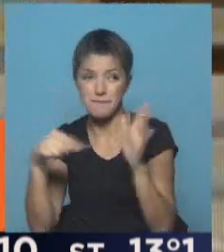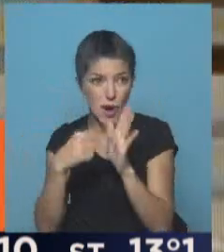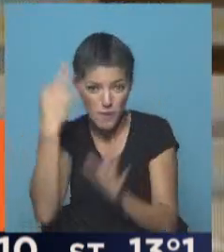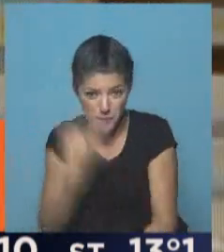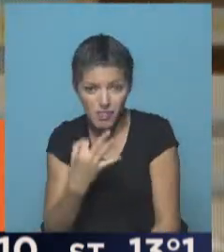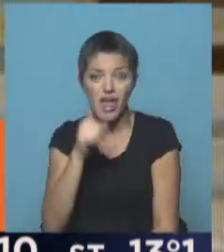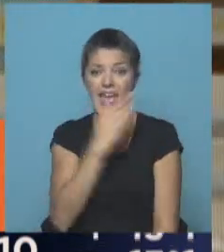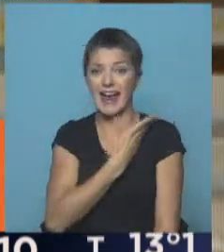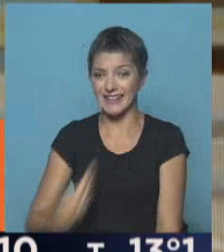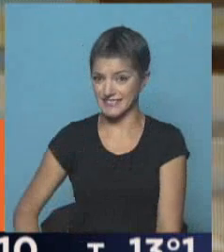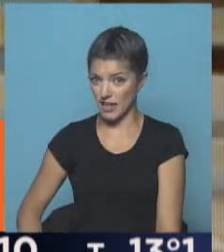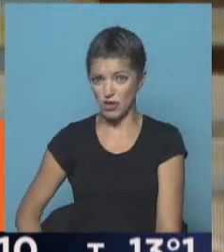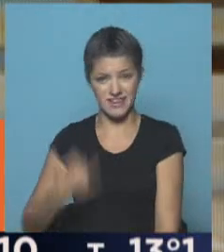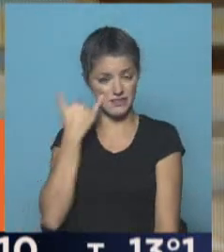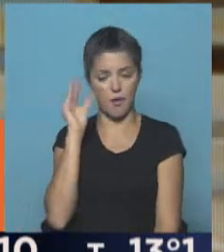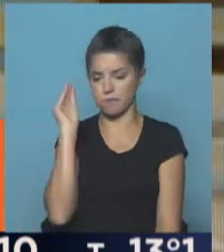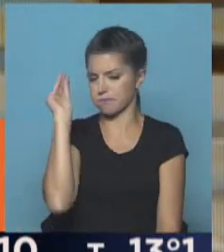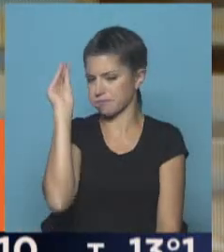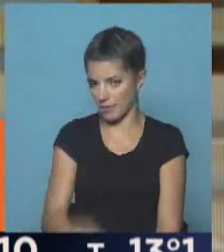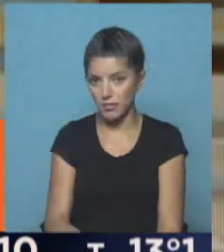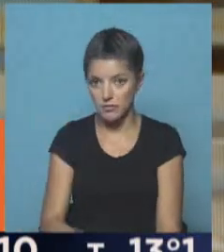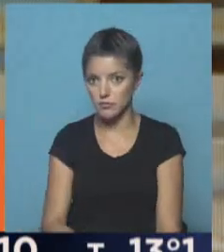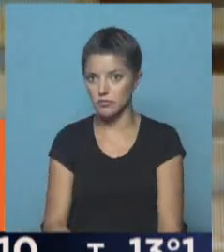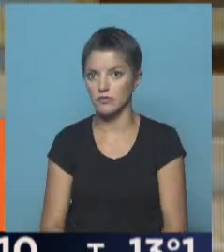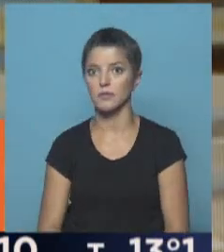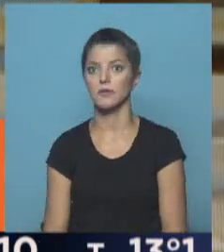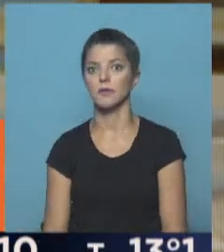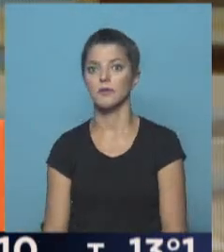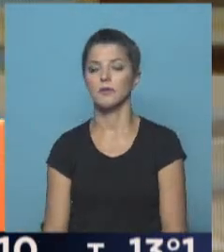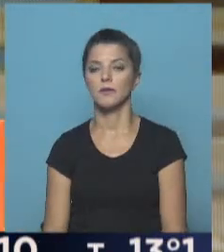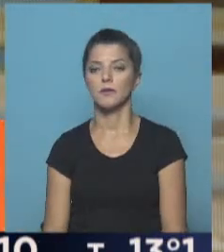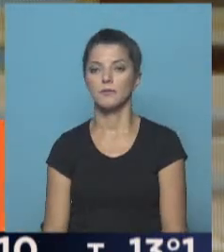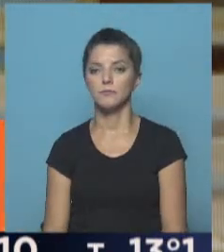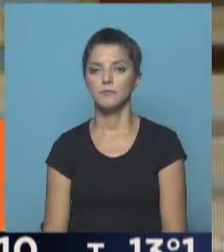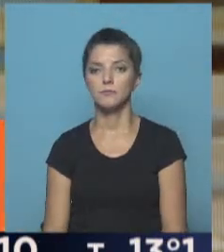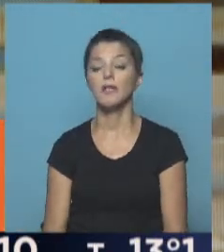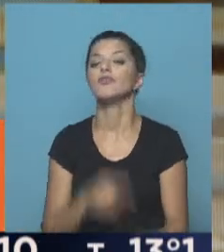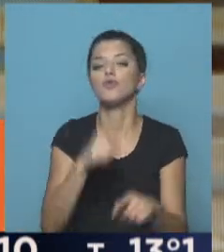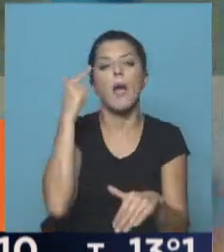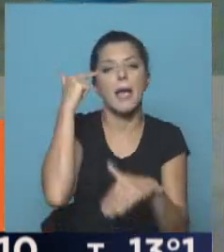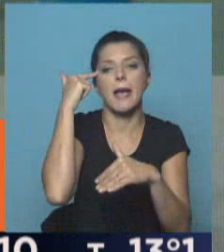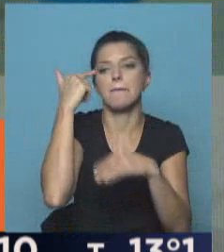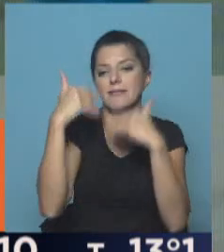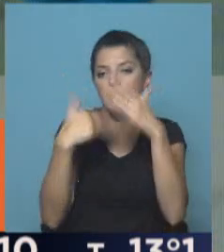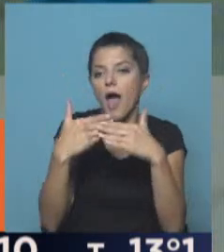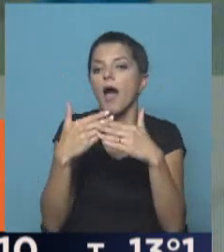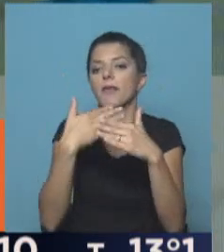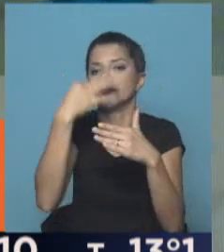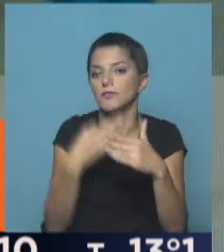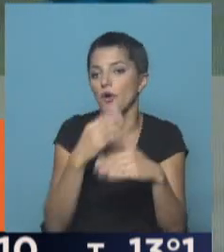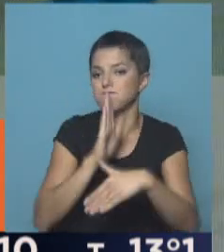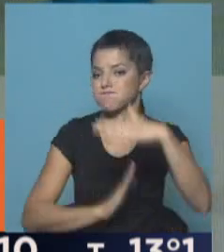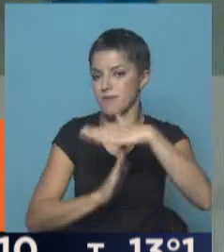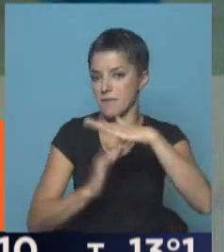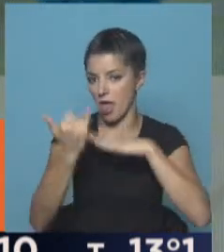se ha desinstitucionalizado de manera rampante, digamos, y que tiene sus capacidades técnicas muy limitadas. Ahora, complementando un poco